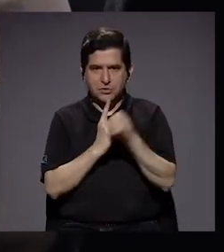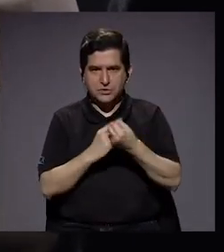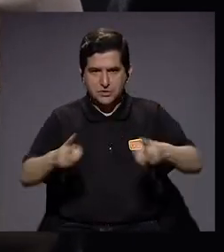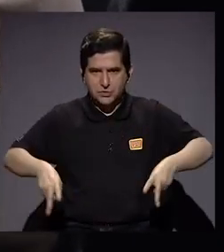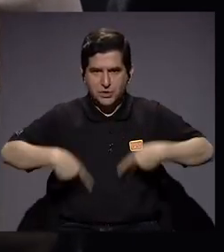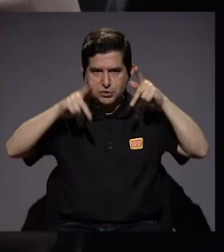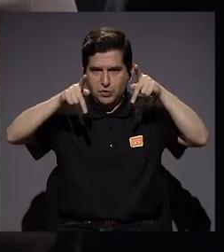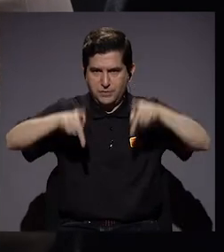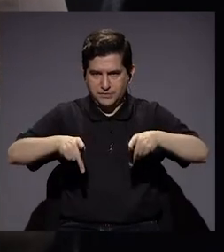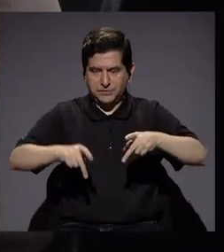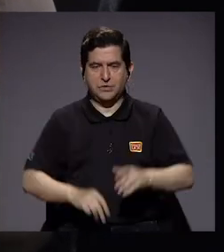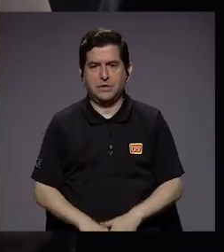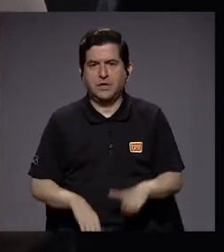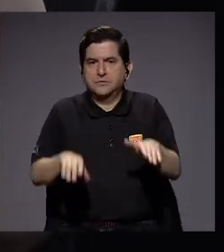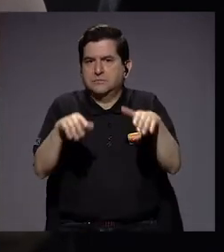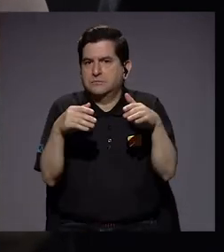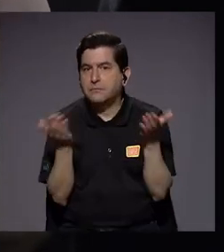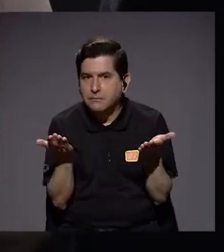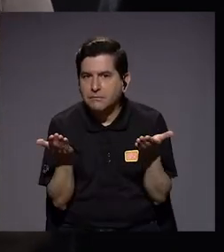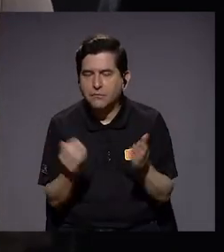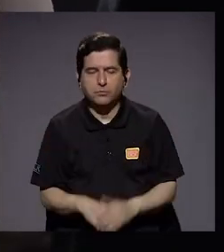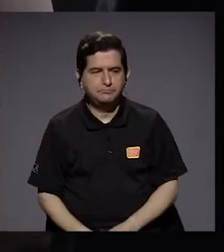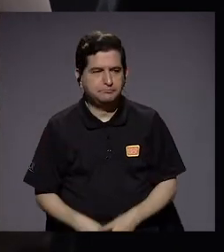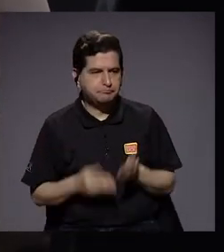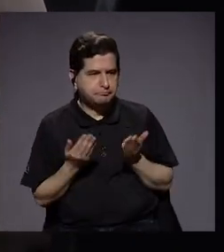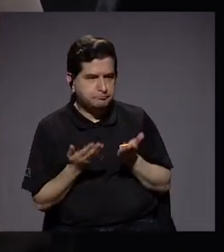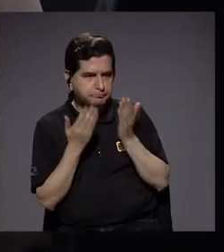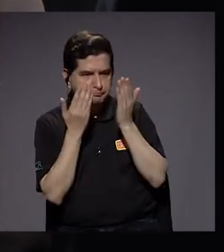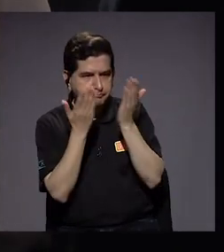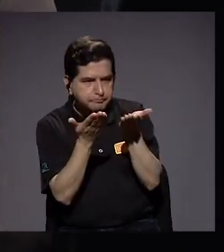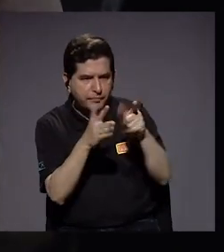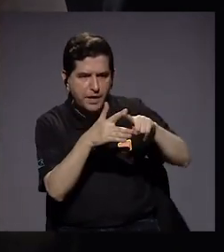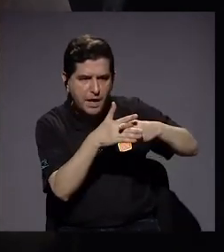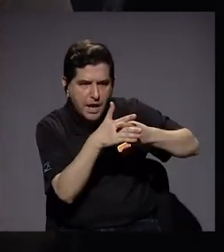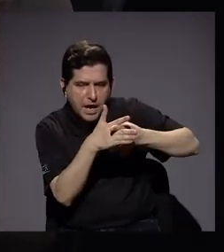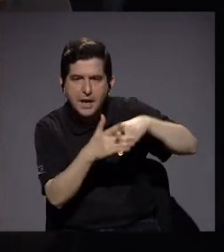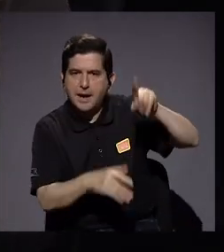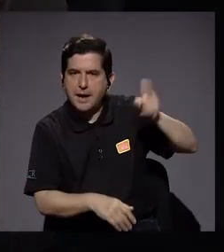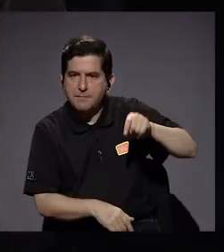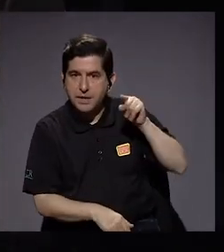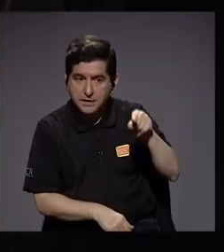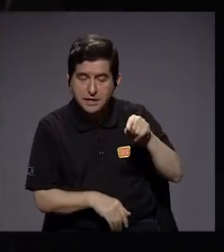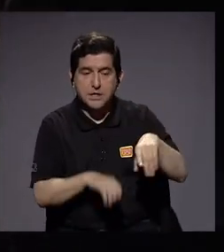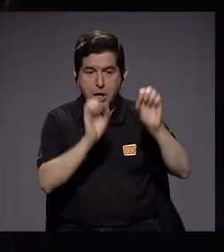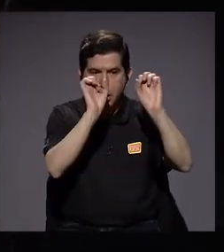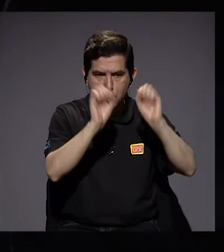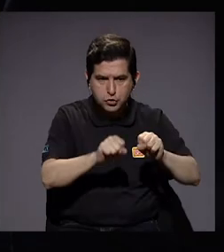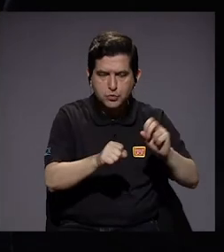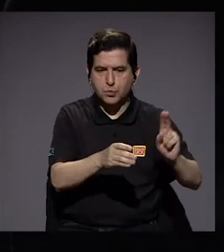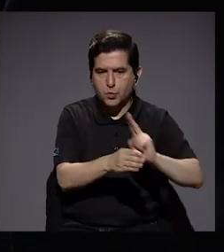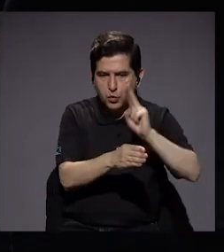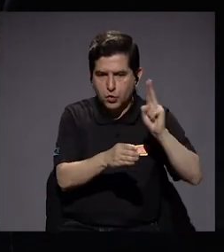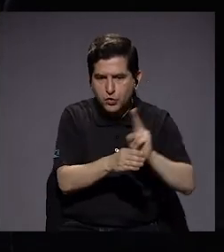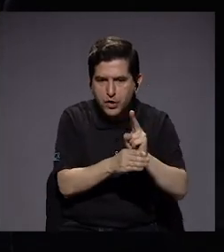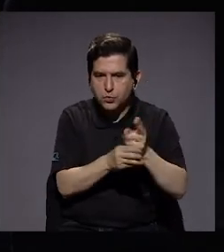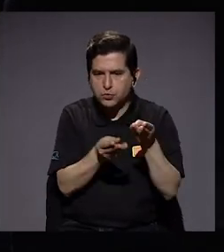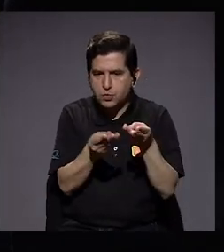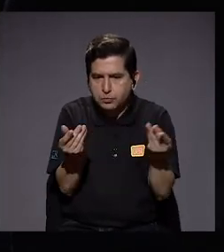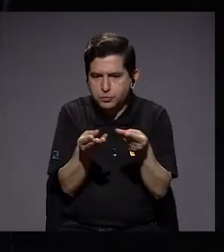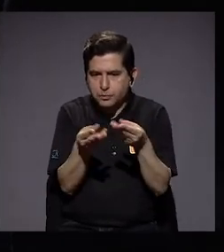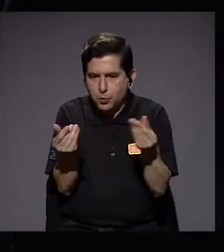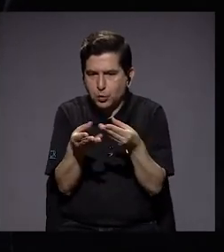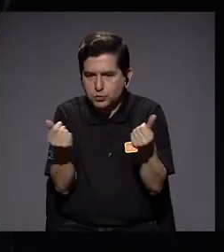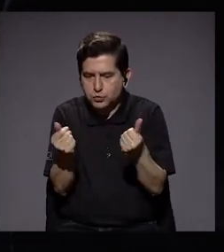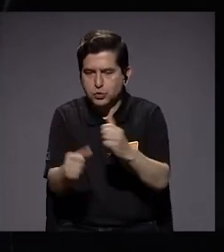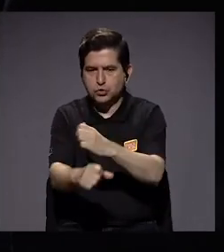condiciones de vida de las personas por medio de dotar de las herramientas necesarias para que podamos hacer un uso